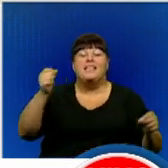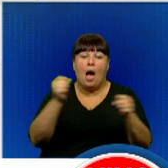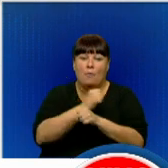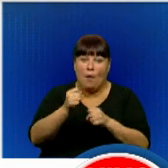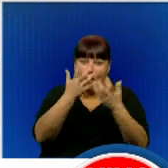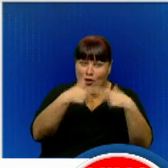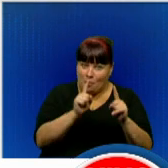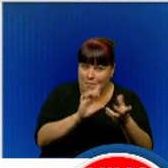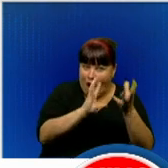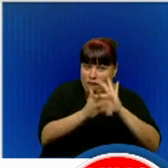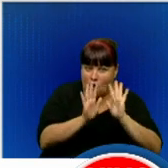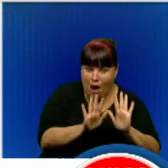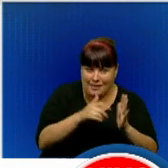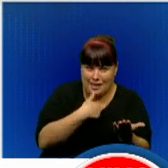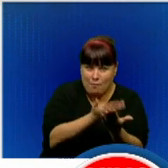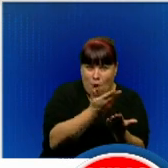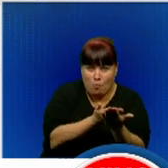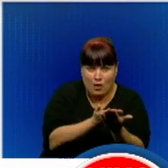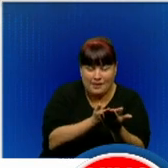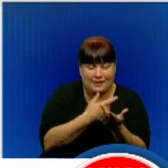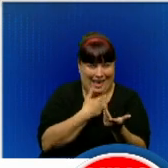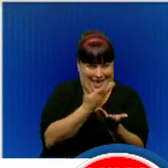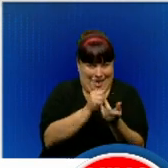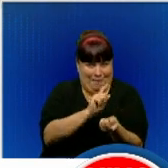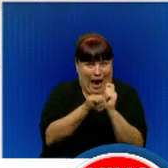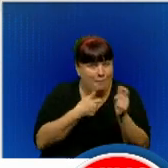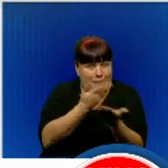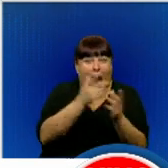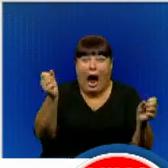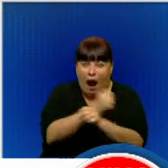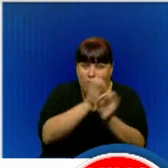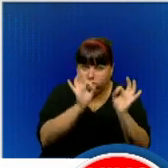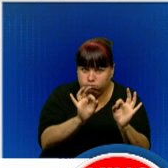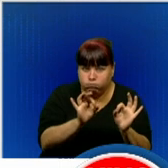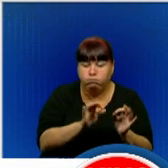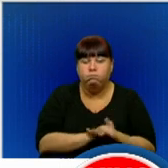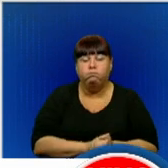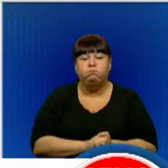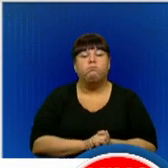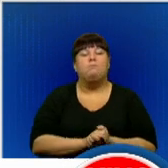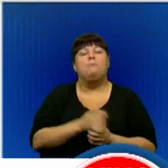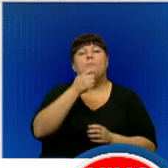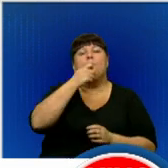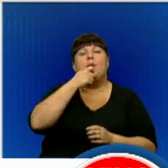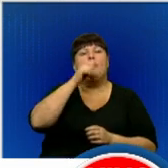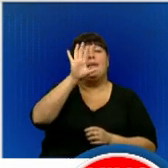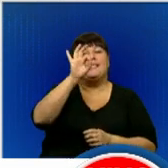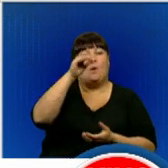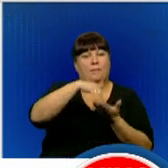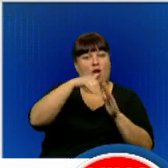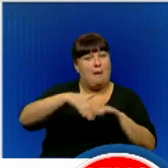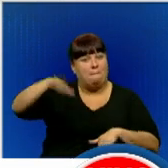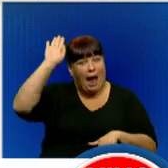tal cual como lo estamos proponiendo en esta en este momento por encima de los 50